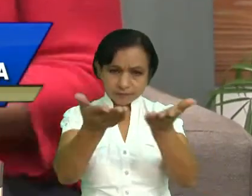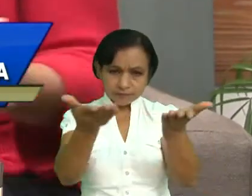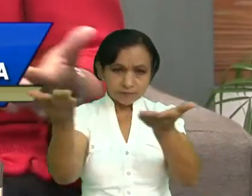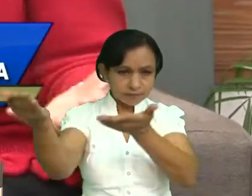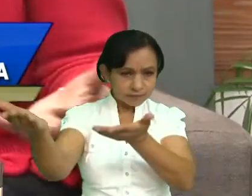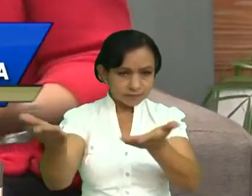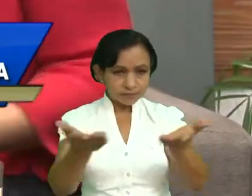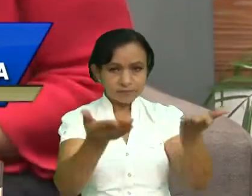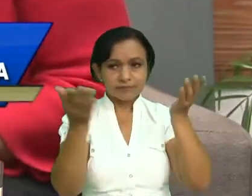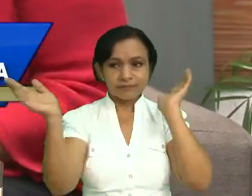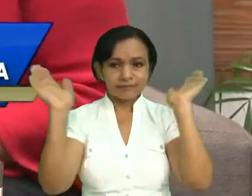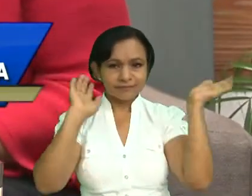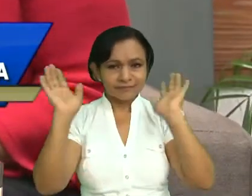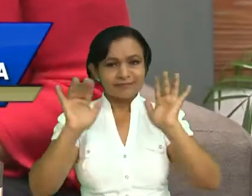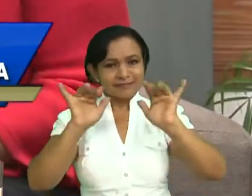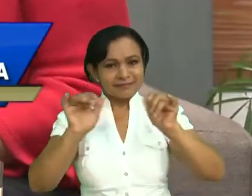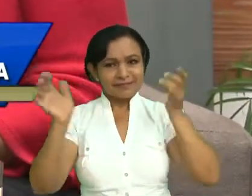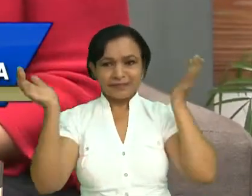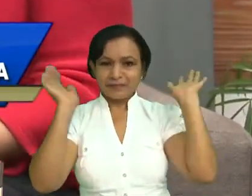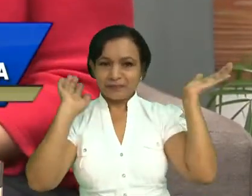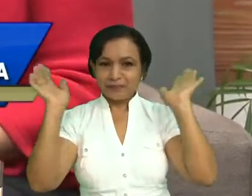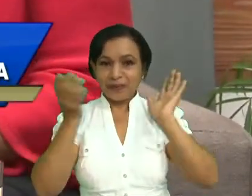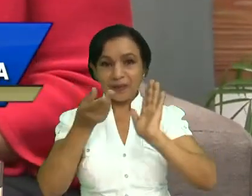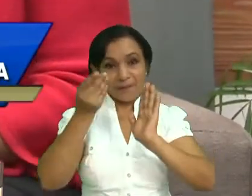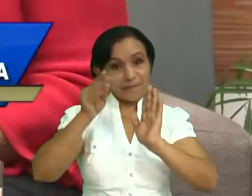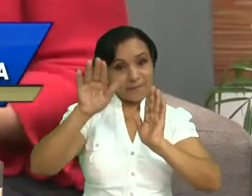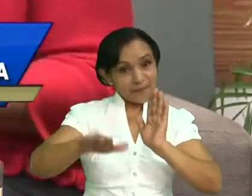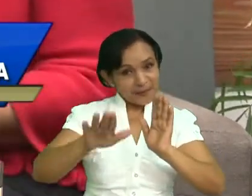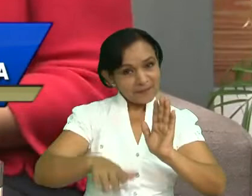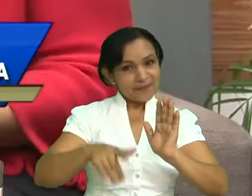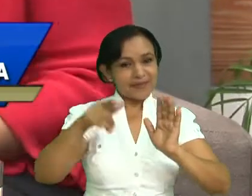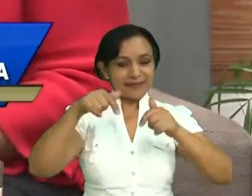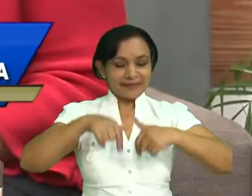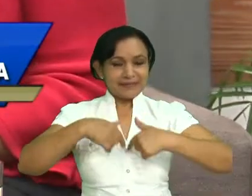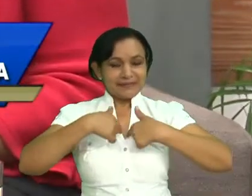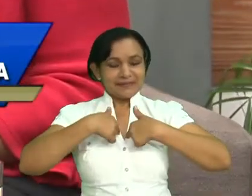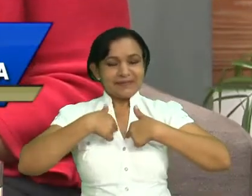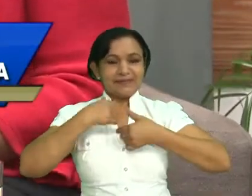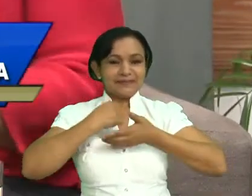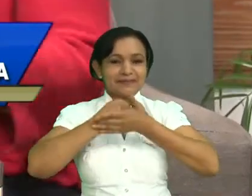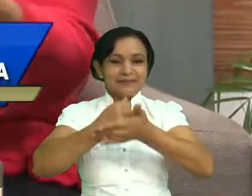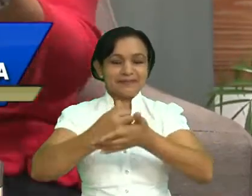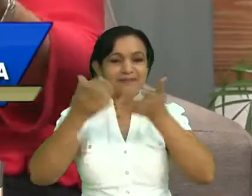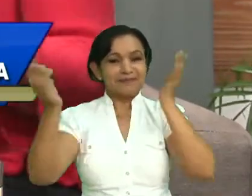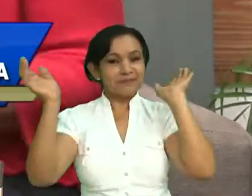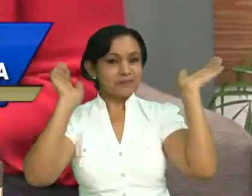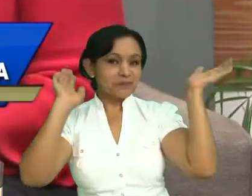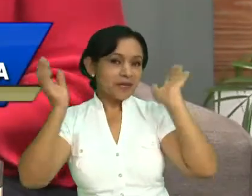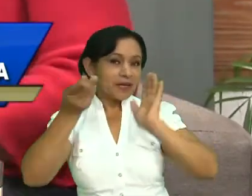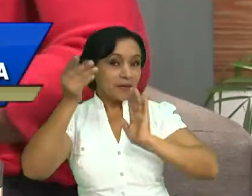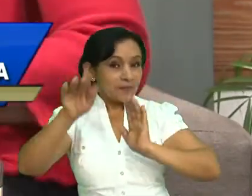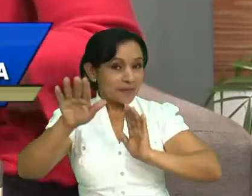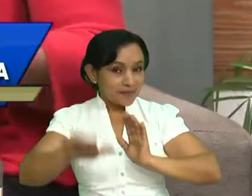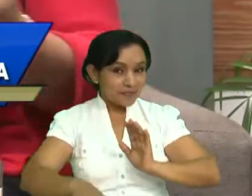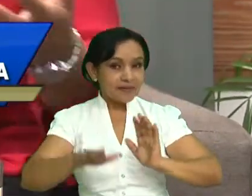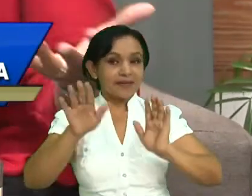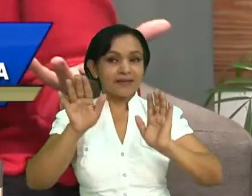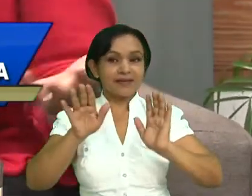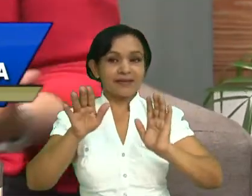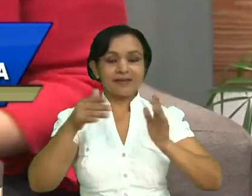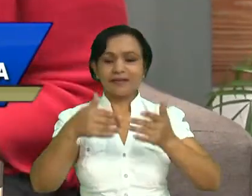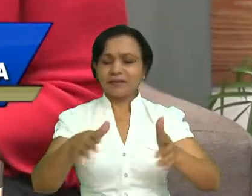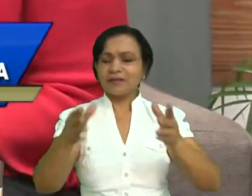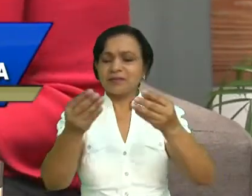Desde ahorita ya estoy promocionando los descuentos y promociones desde acá, ¿verdad?, aprovechando el medio de que vayan a los mercados